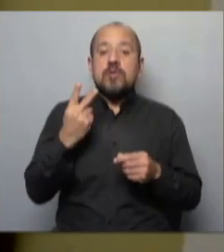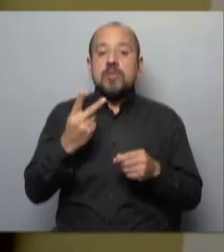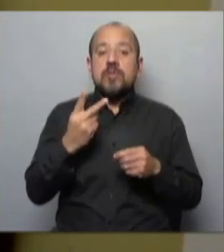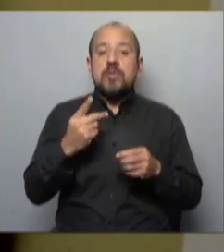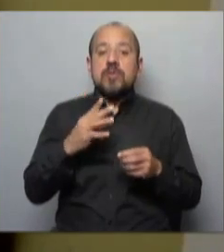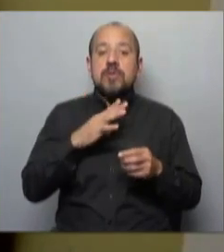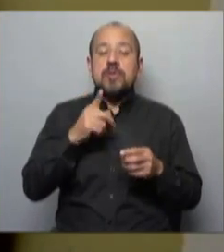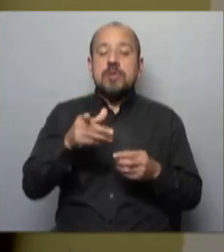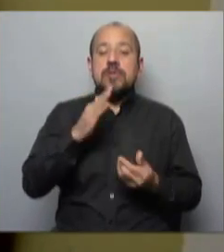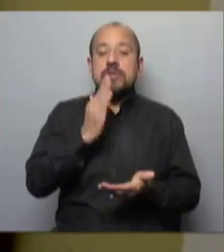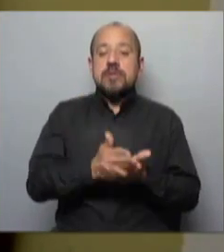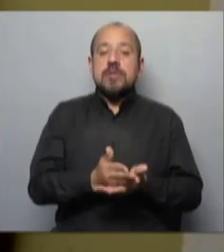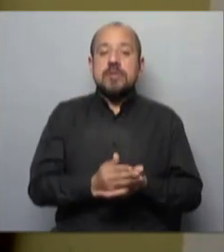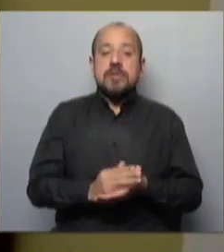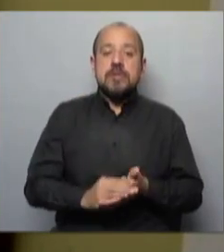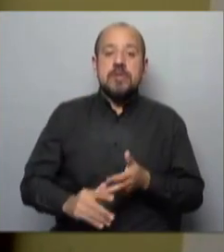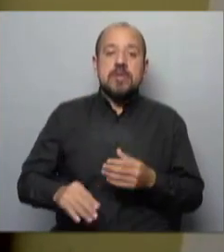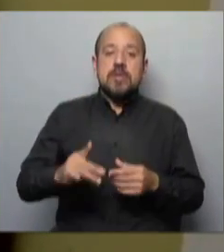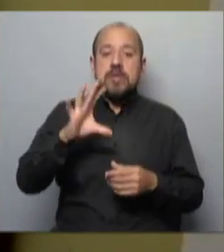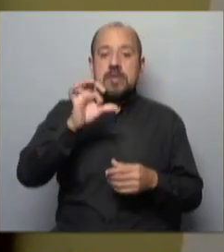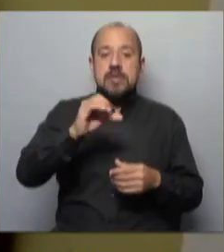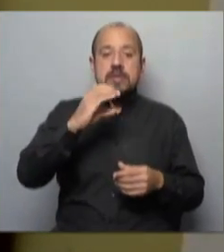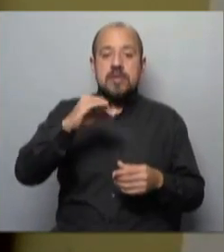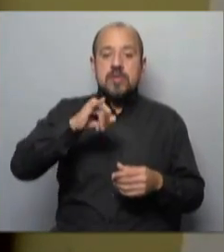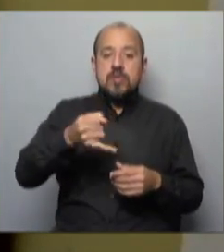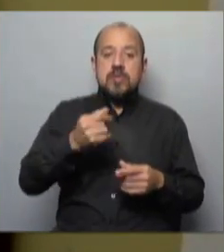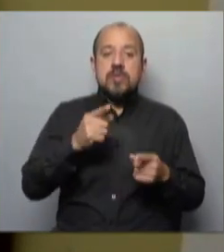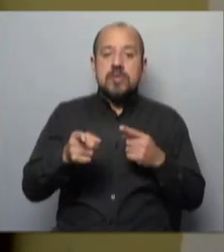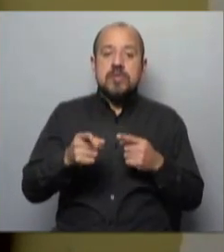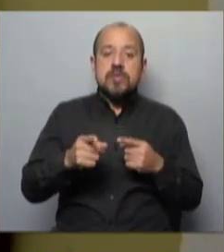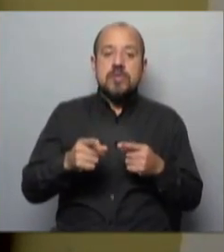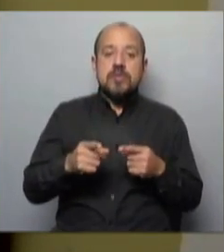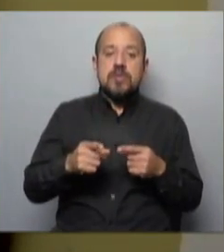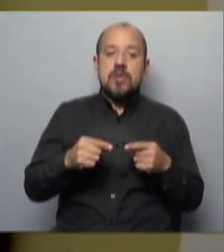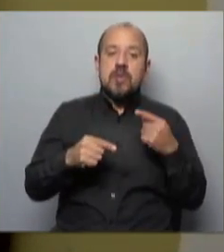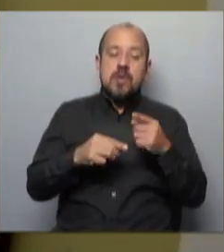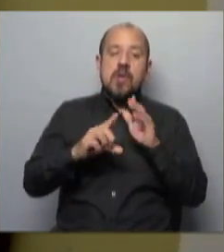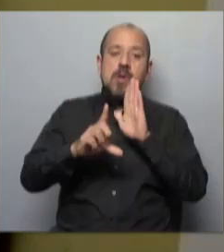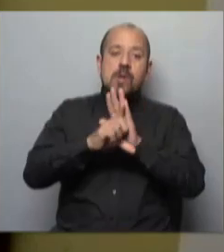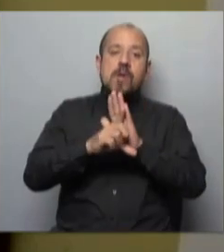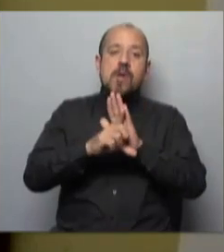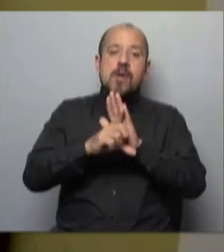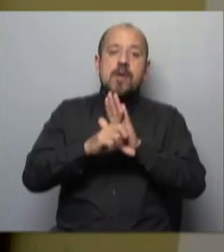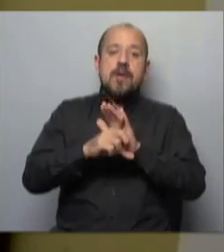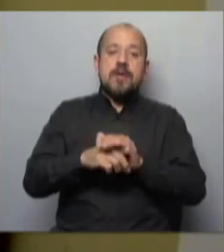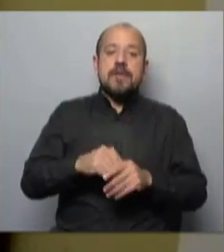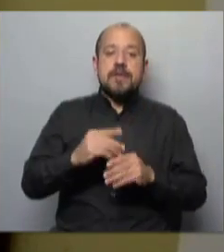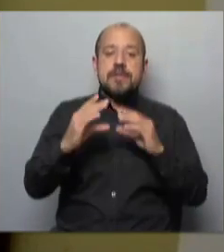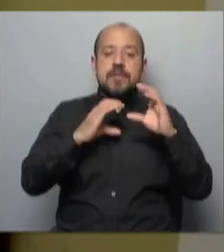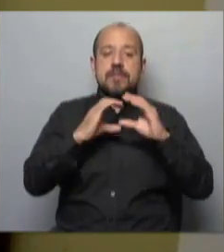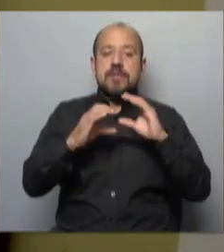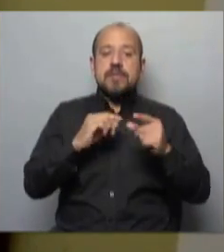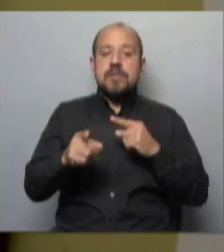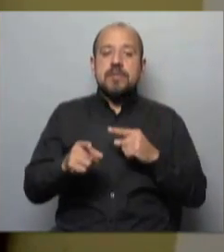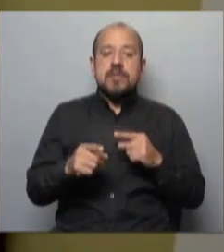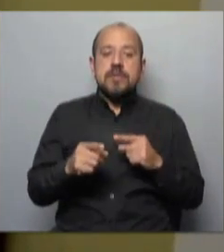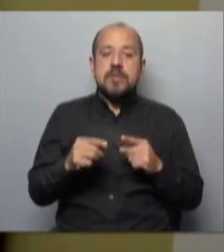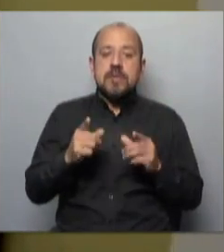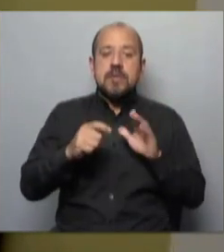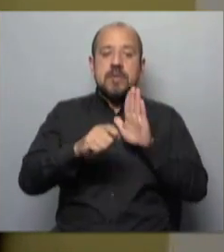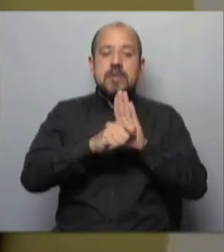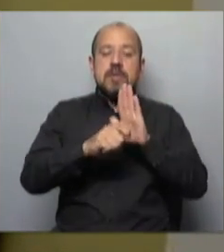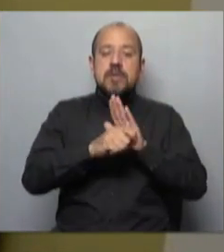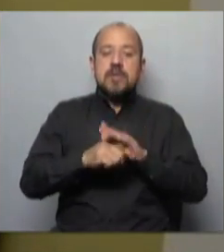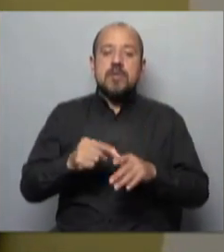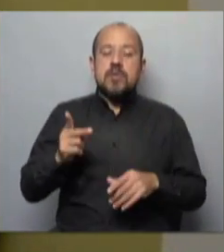es que hubo sentencia de la suprema corte de justicia hace varios años contra la ley de medios que declararon inconstitucional un artículo que les